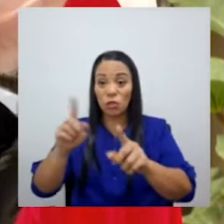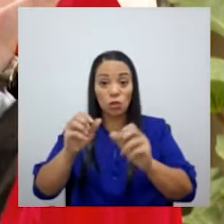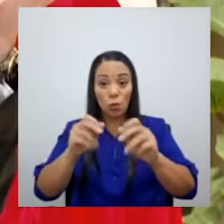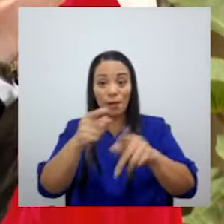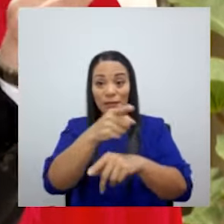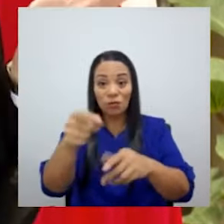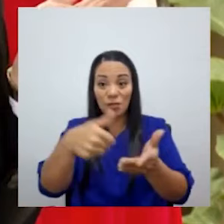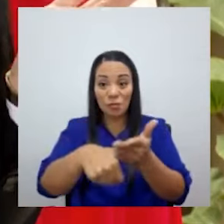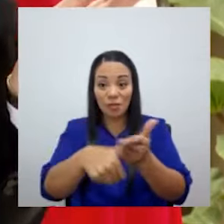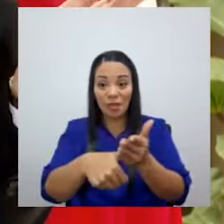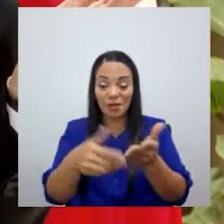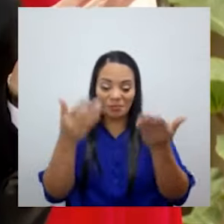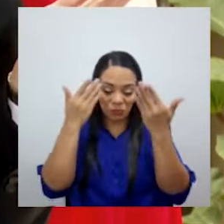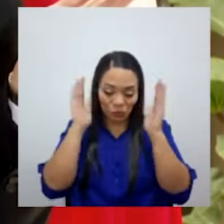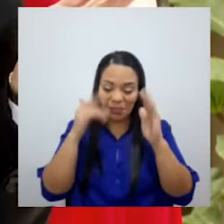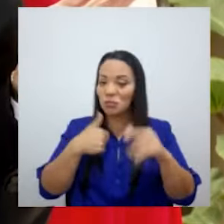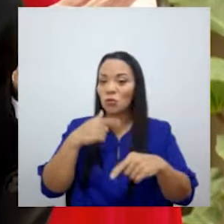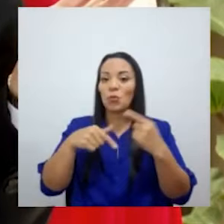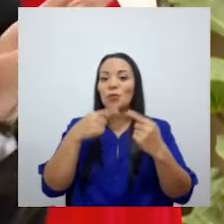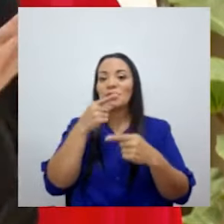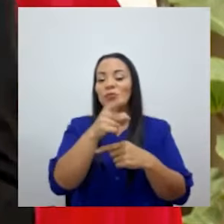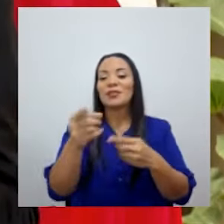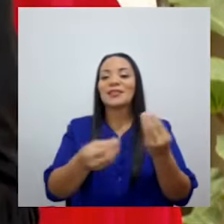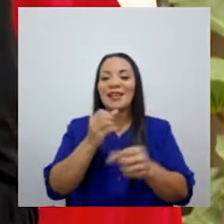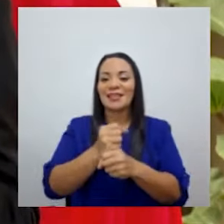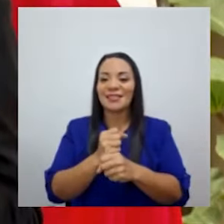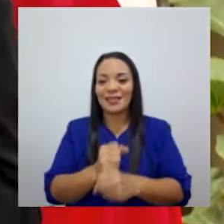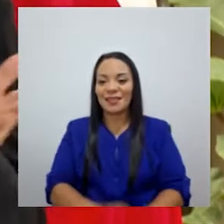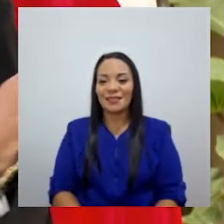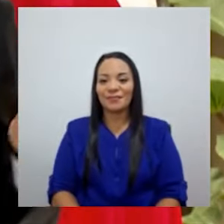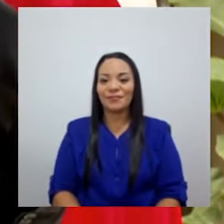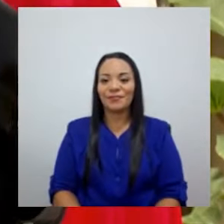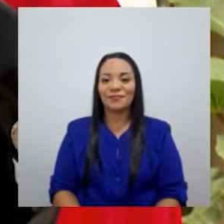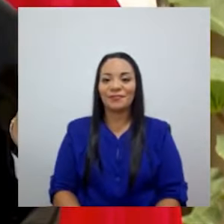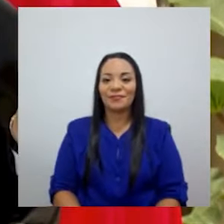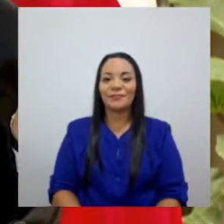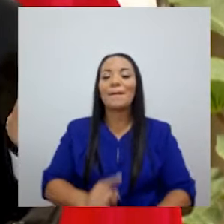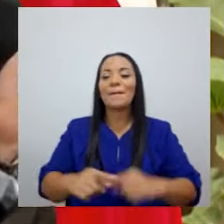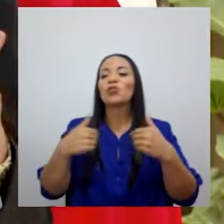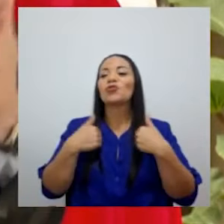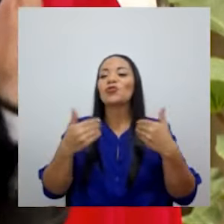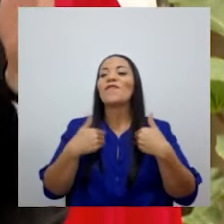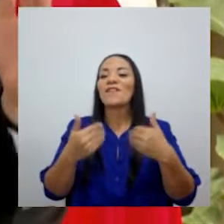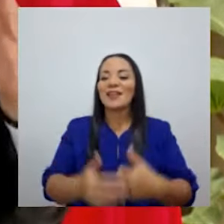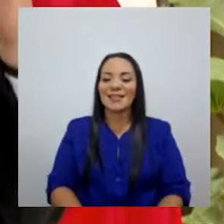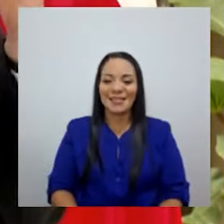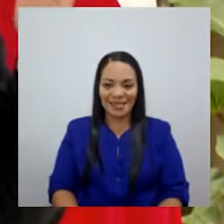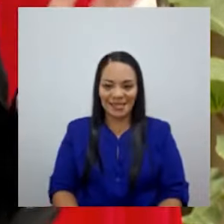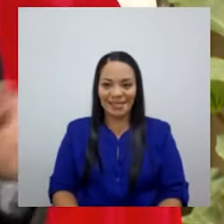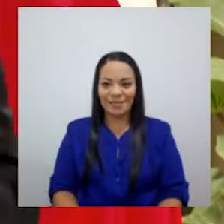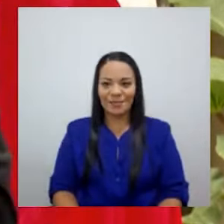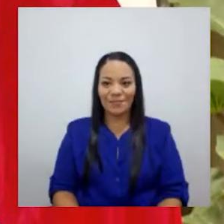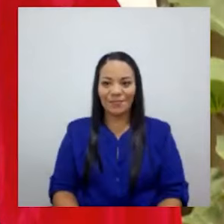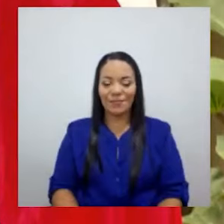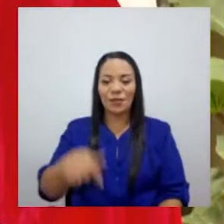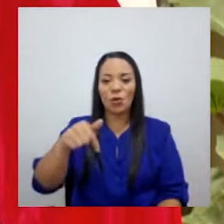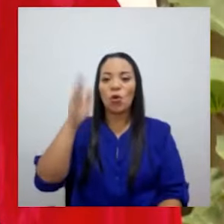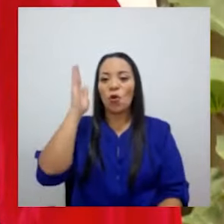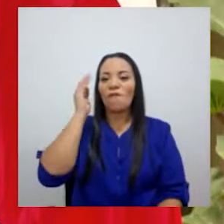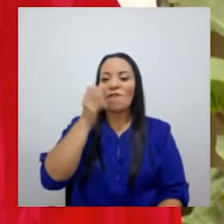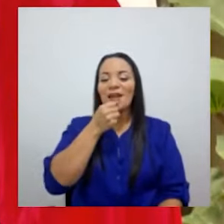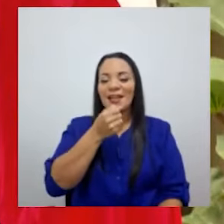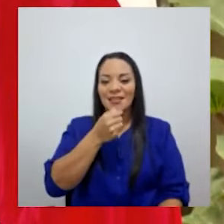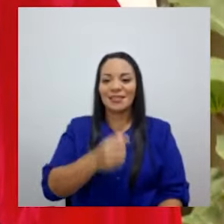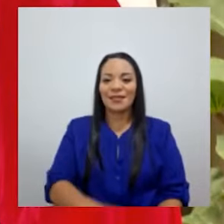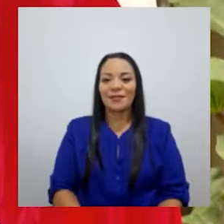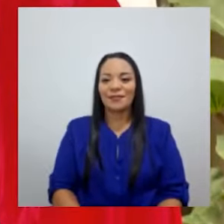Yo no puedo decirle qué hacer. Pero yo estoy feliz. Hoy ha sido una conferencia de prensa